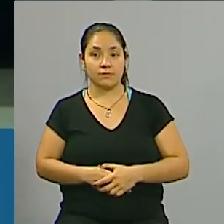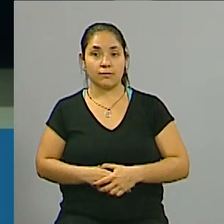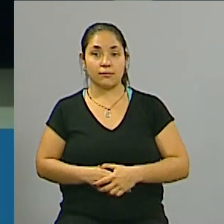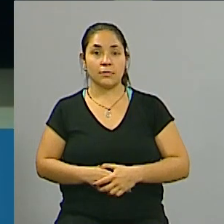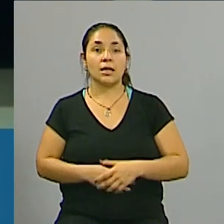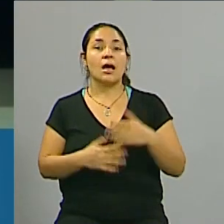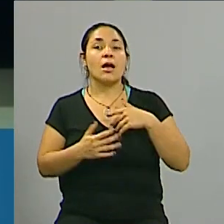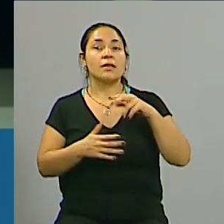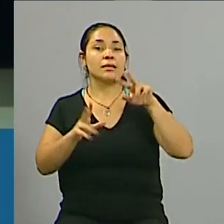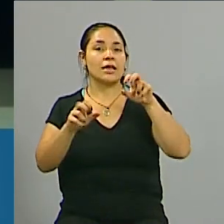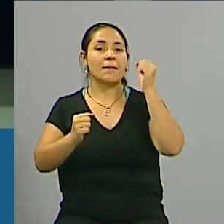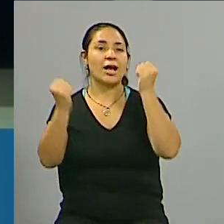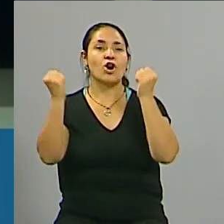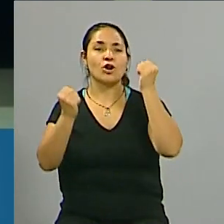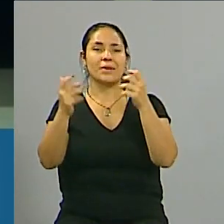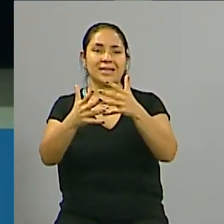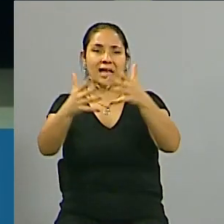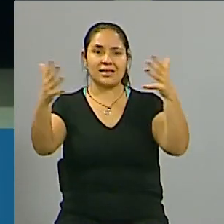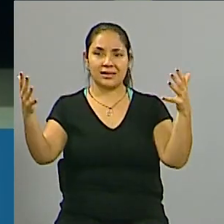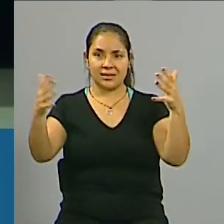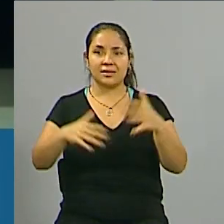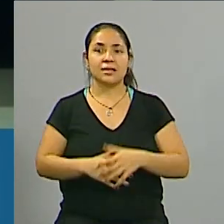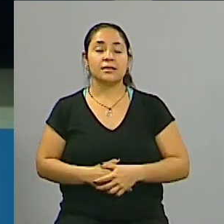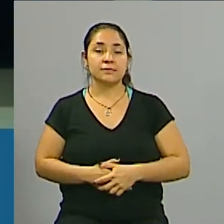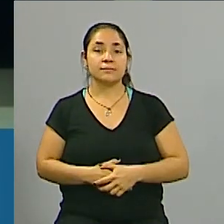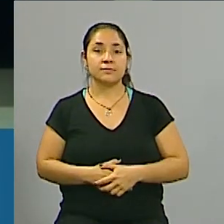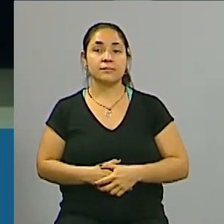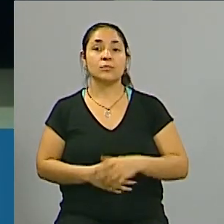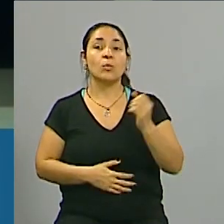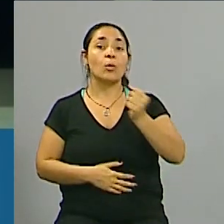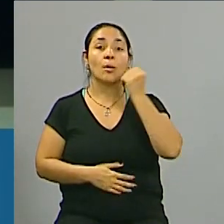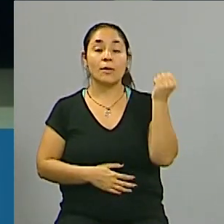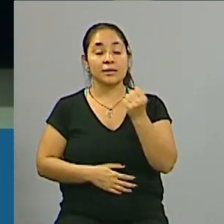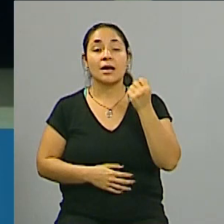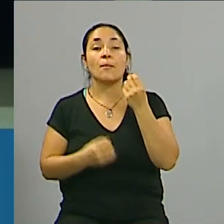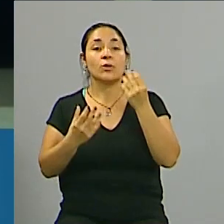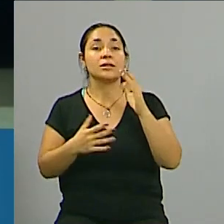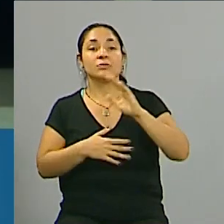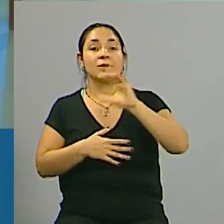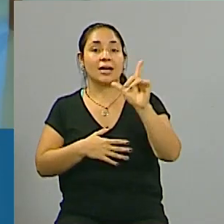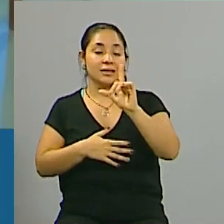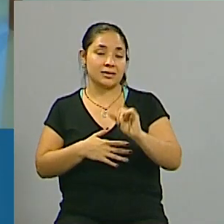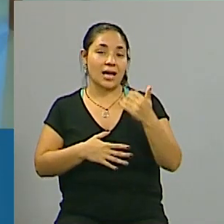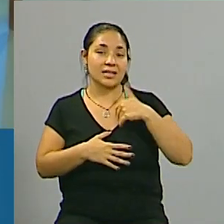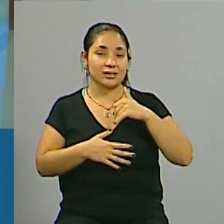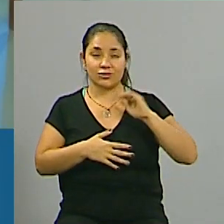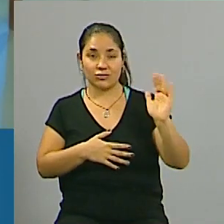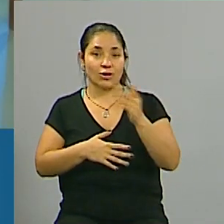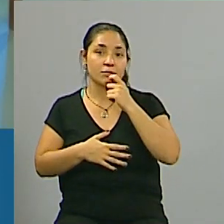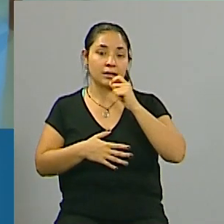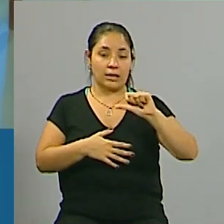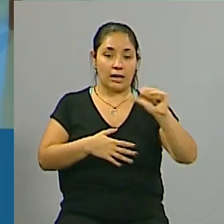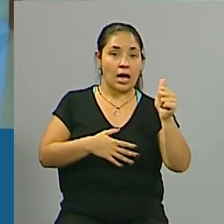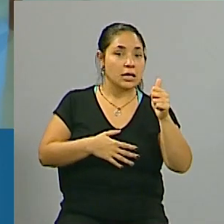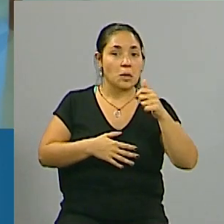también macroeconómica que debemos frenar y que espero que esto, y por el bien de todos los argentinos hablo, gane quien gane